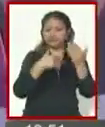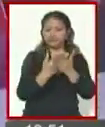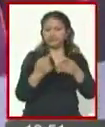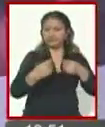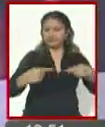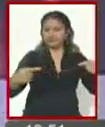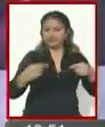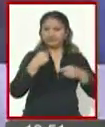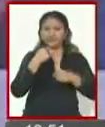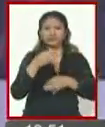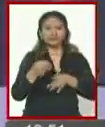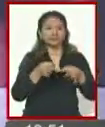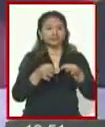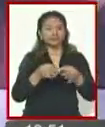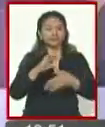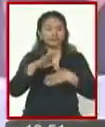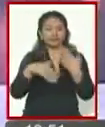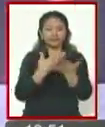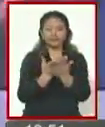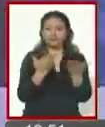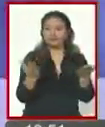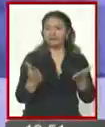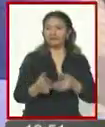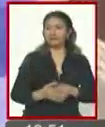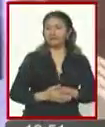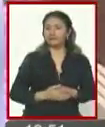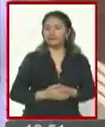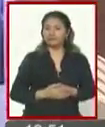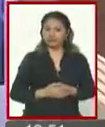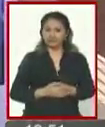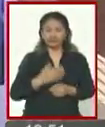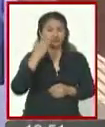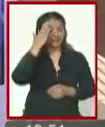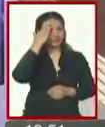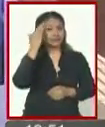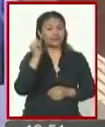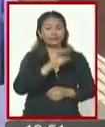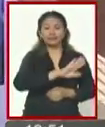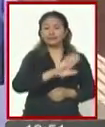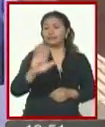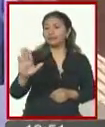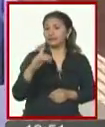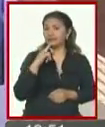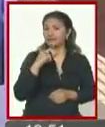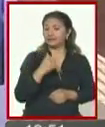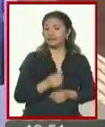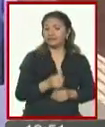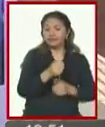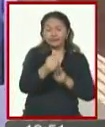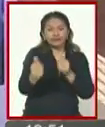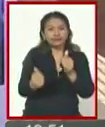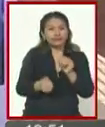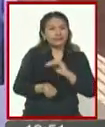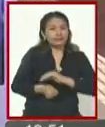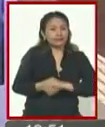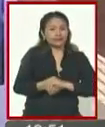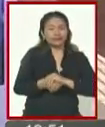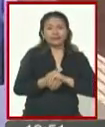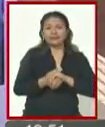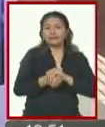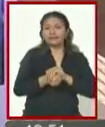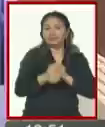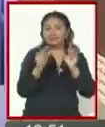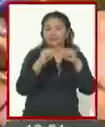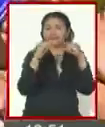La oposición parlamentaria respecto a todo ello, esto dijo. Porque ellos son los que se están escondiendo detrás